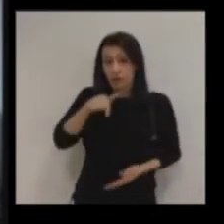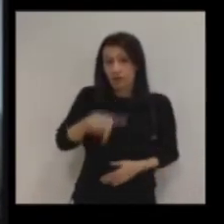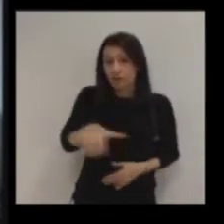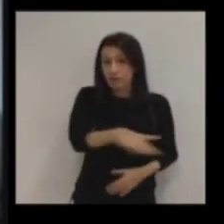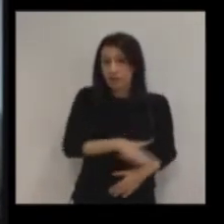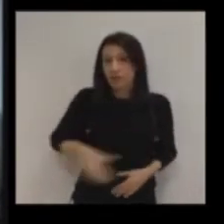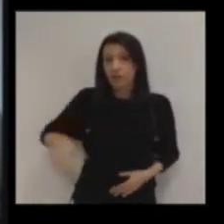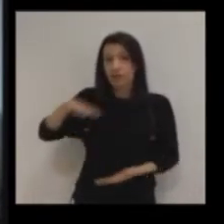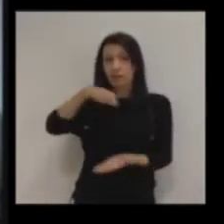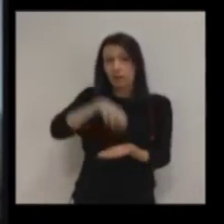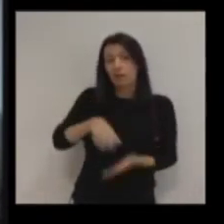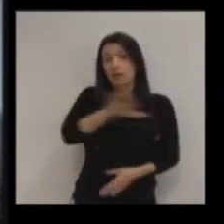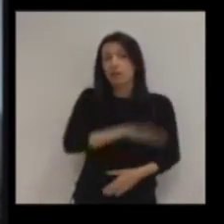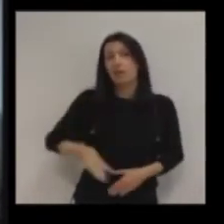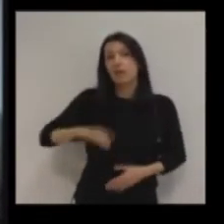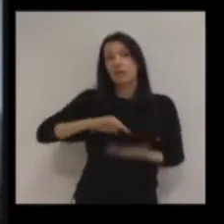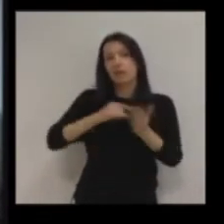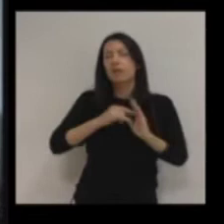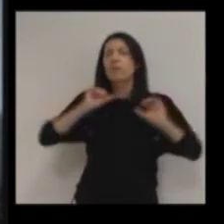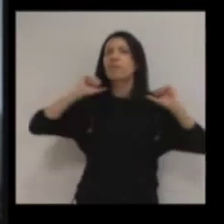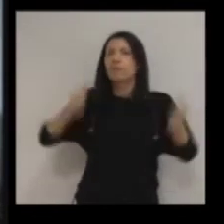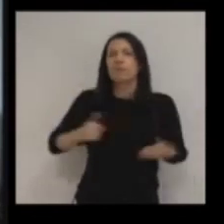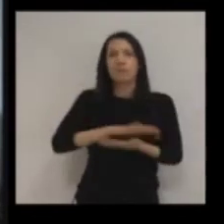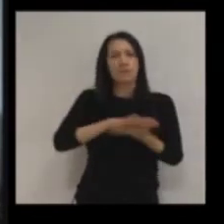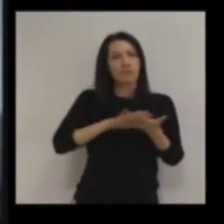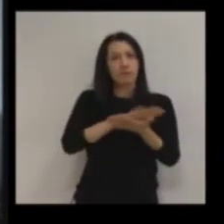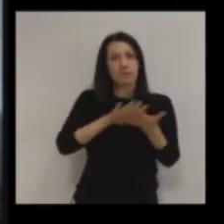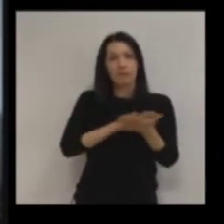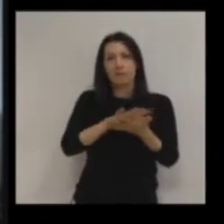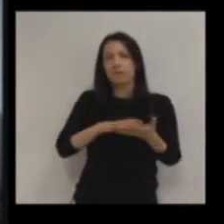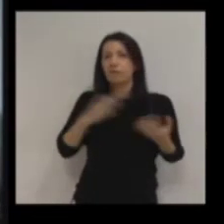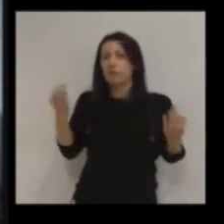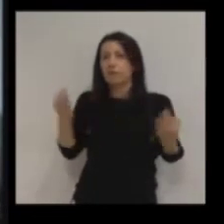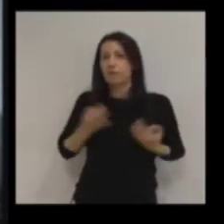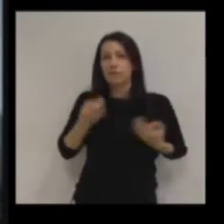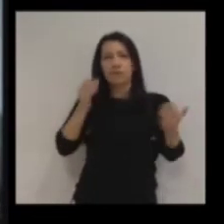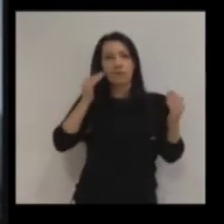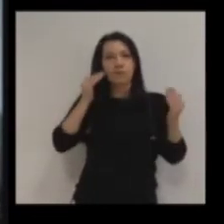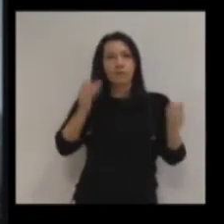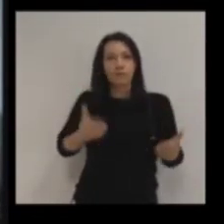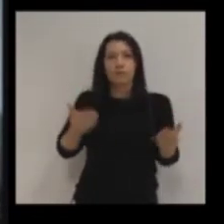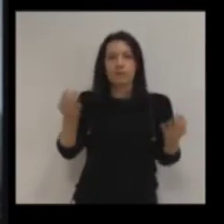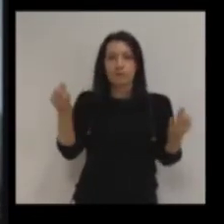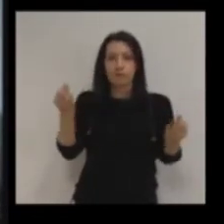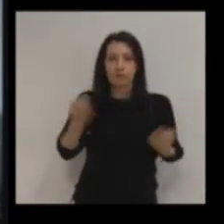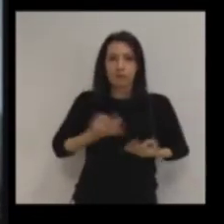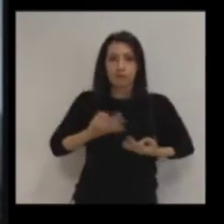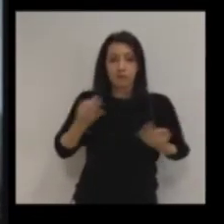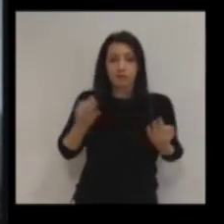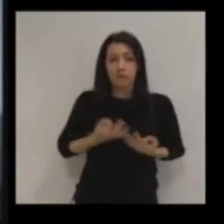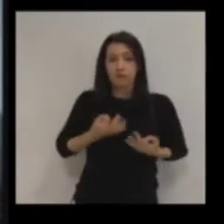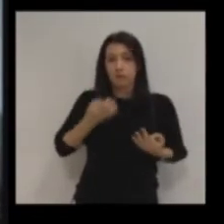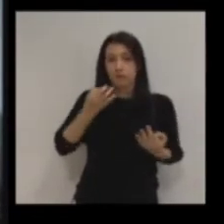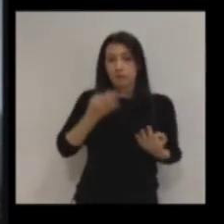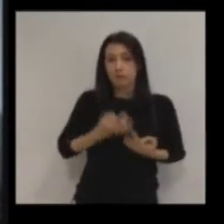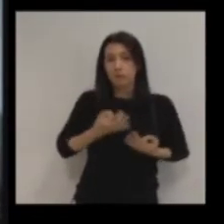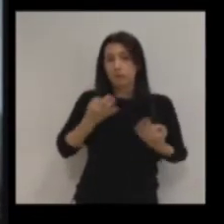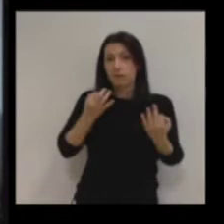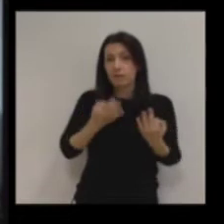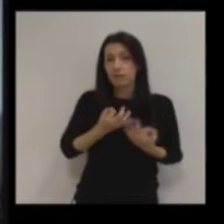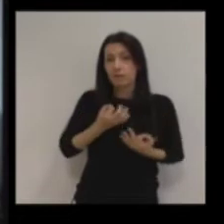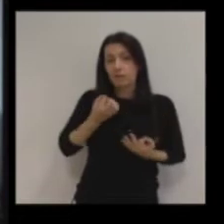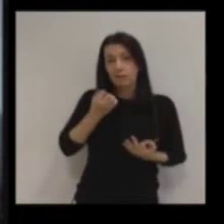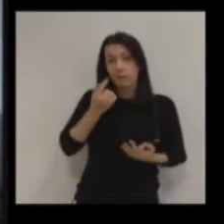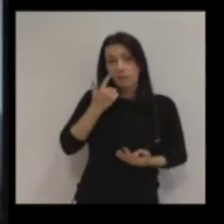Centro Nacional de Tecnologías, vamos a empezar a introducir y a hablar un poco de la incidencia que ha tenido y